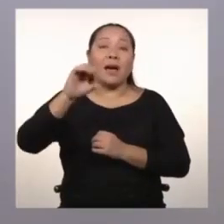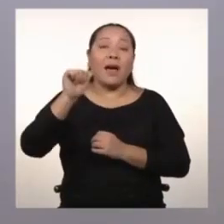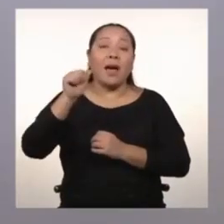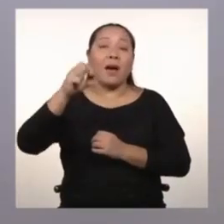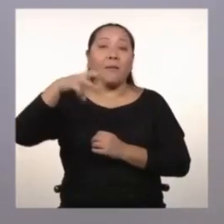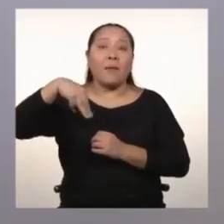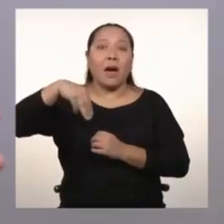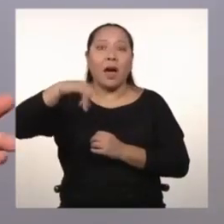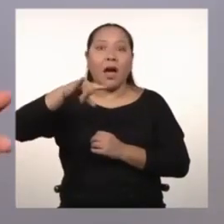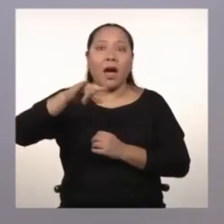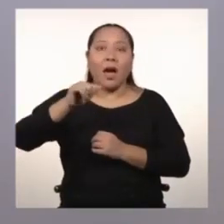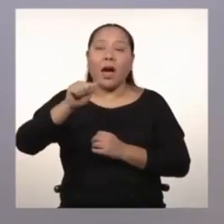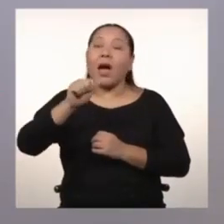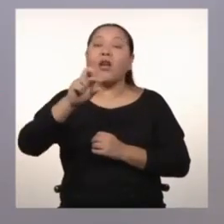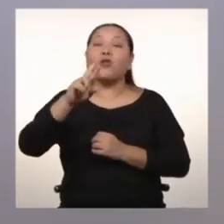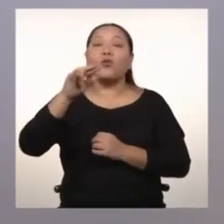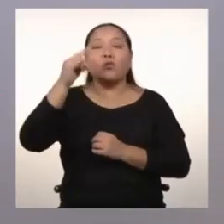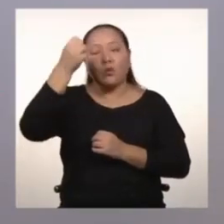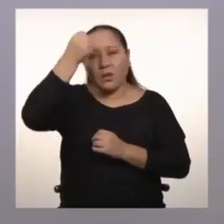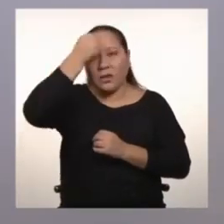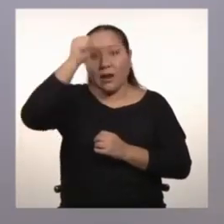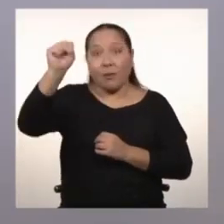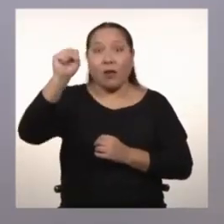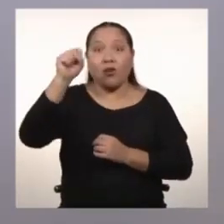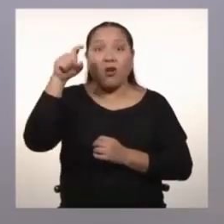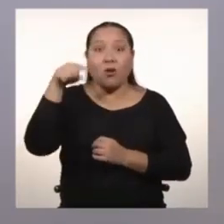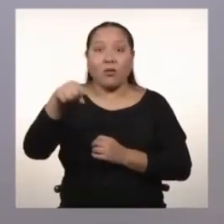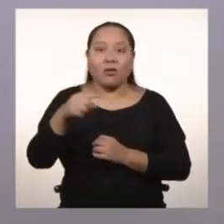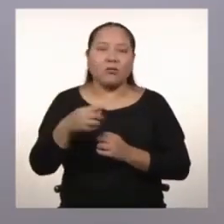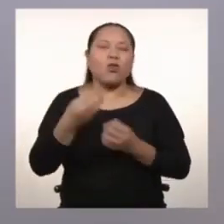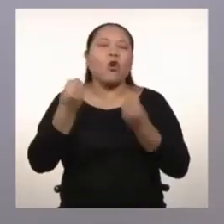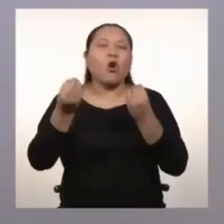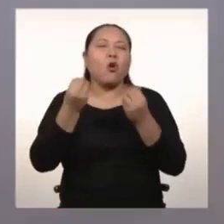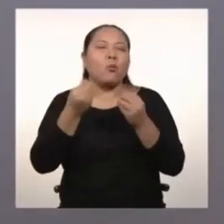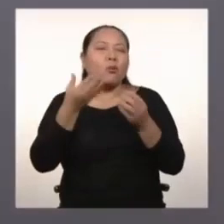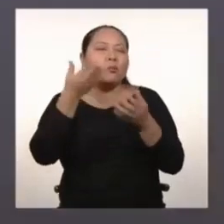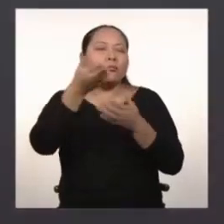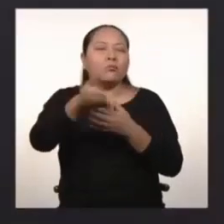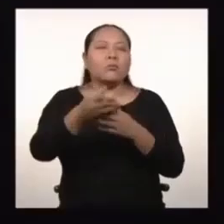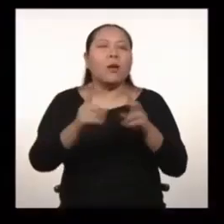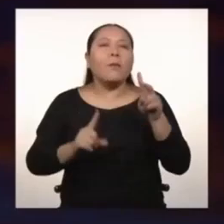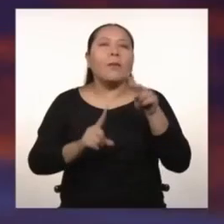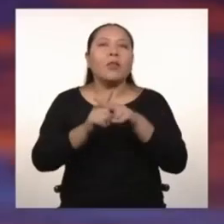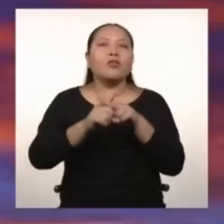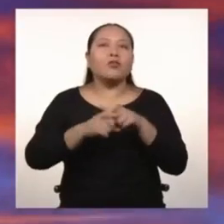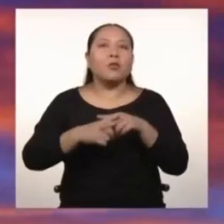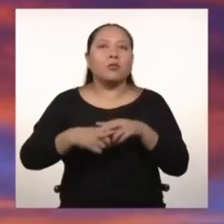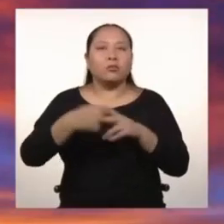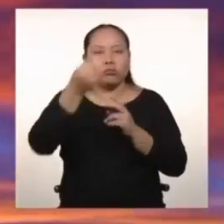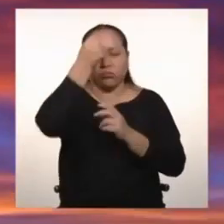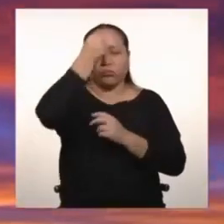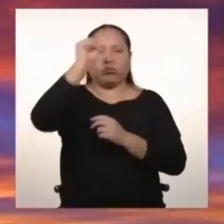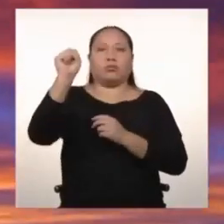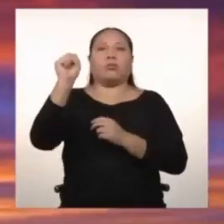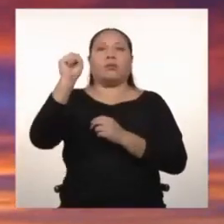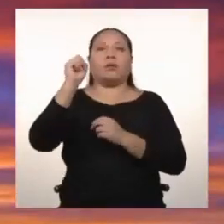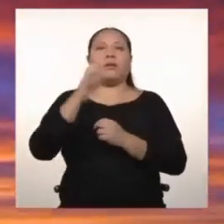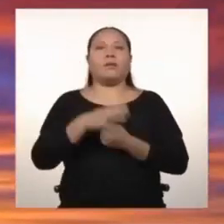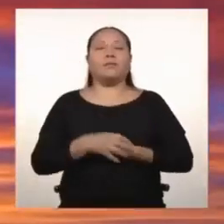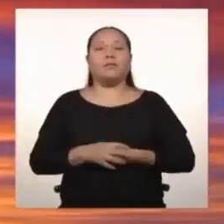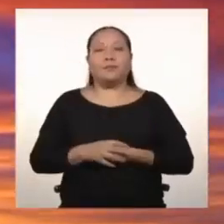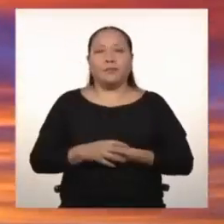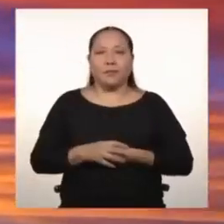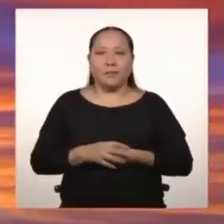las diversas causas que influyeron en ella. ¡Vamos con el video!